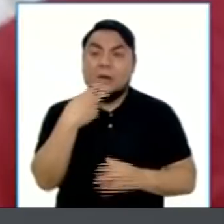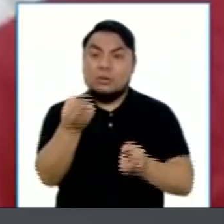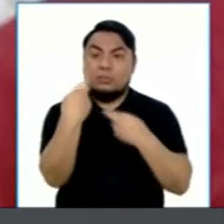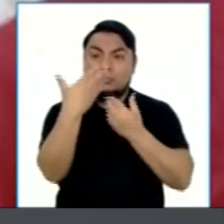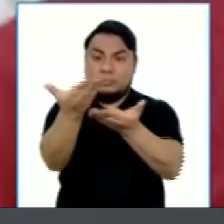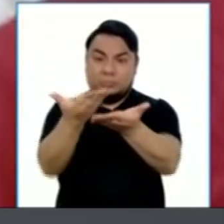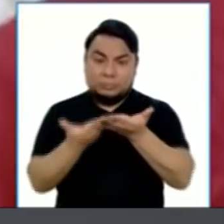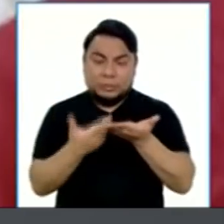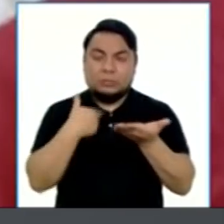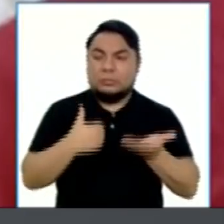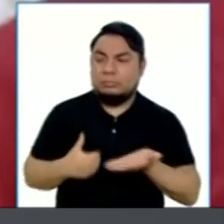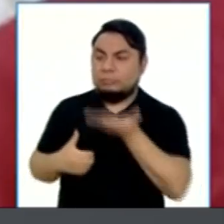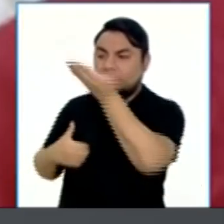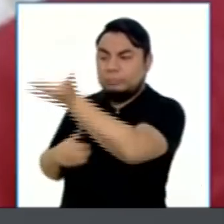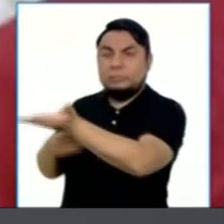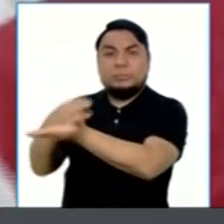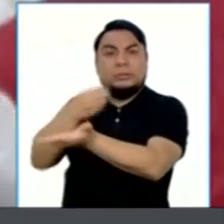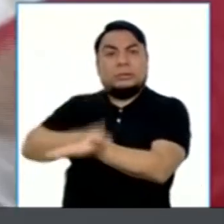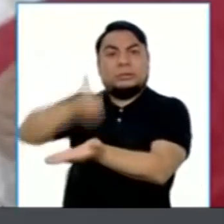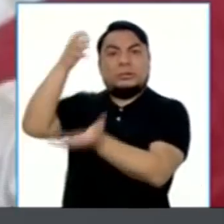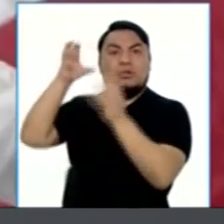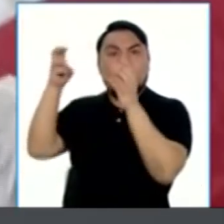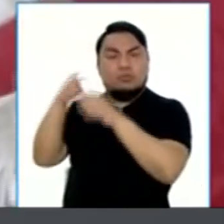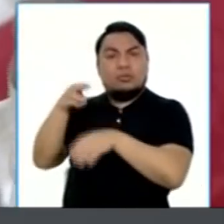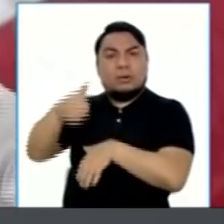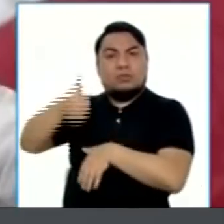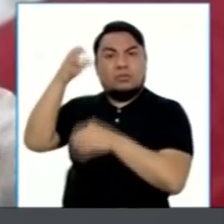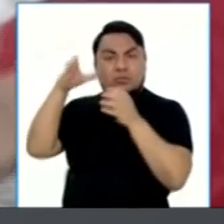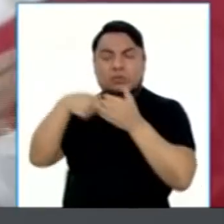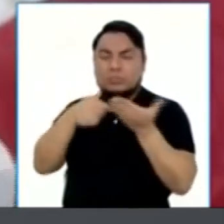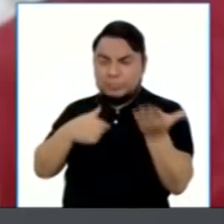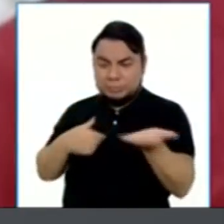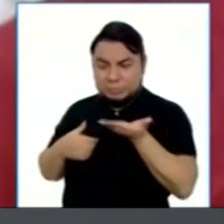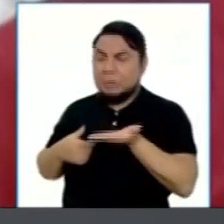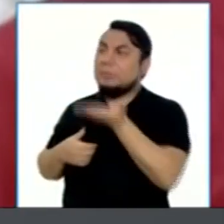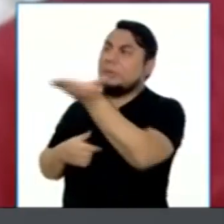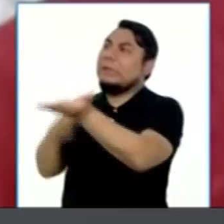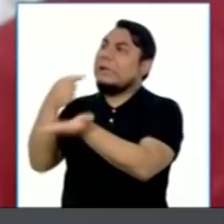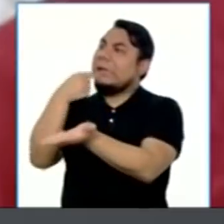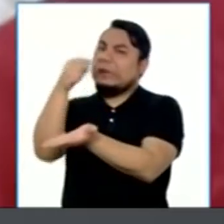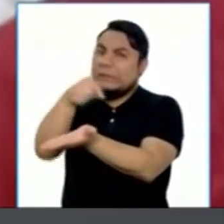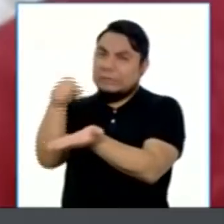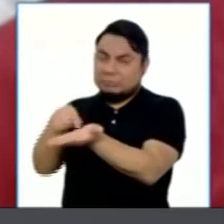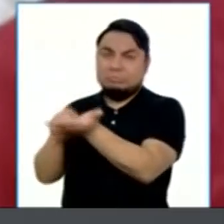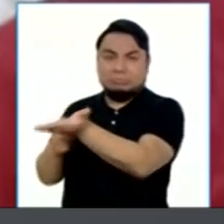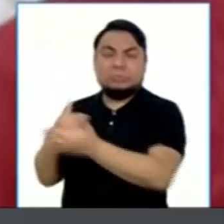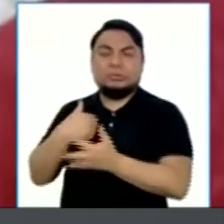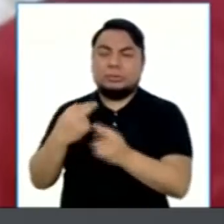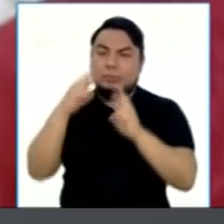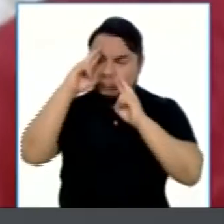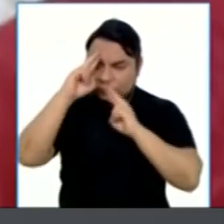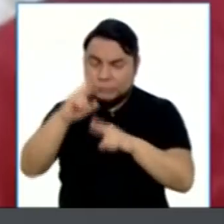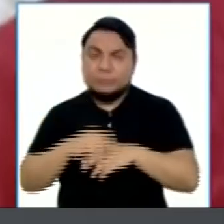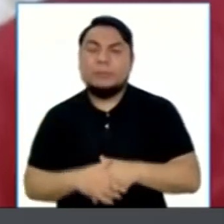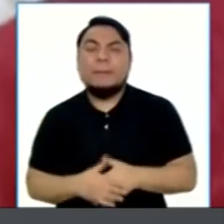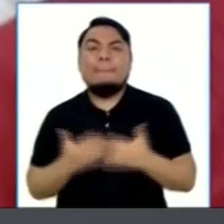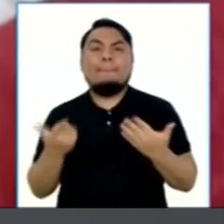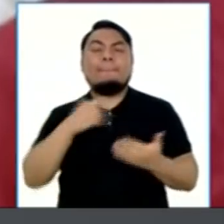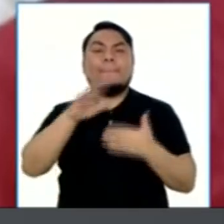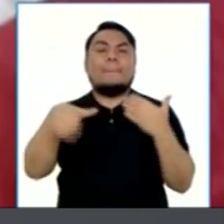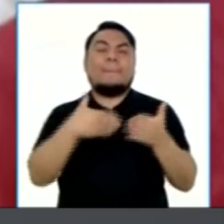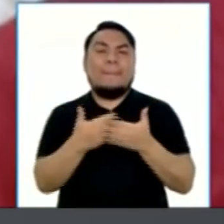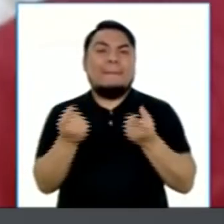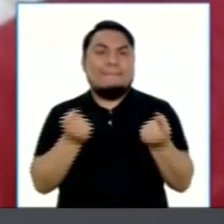presidente del Congreso, ¿no? Le trasladamos al presidente del Congreso, esto dice, ¿no? O sea, y nosotros somos respetuosos de